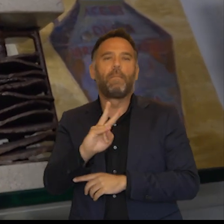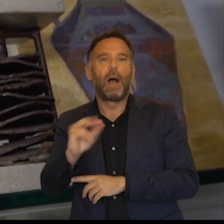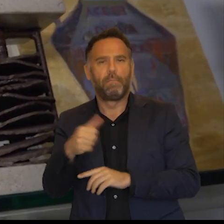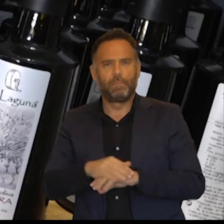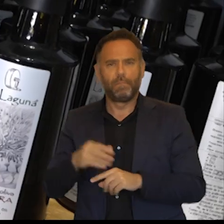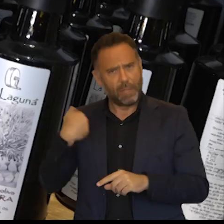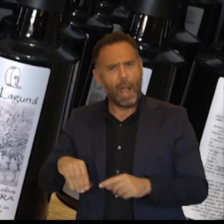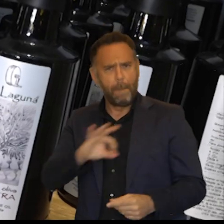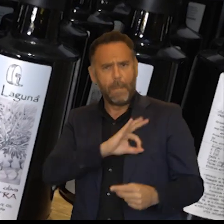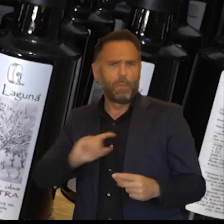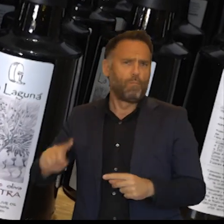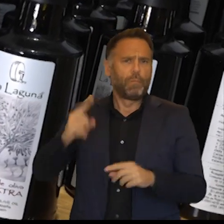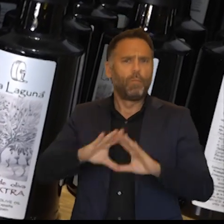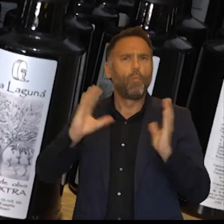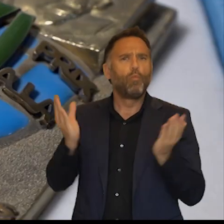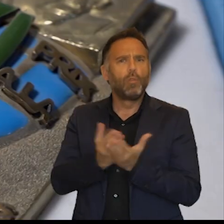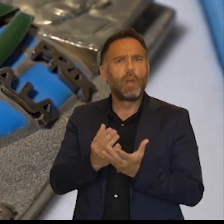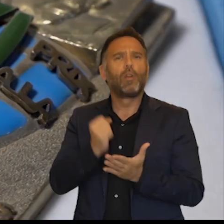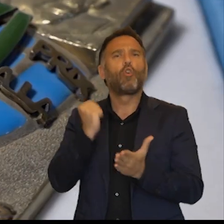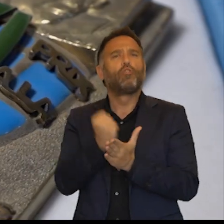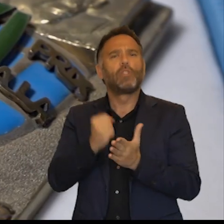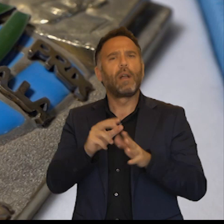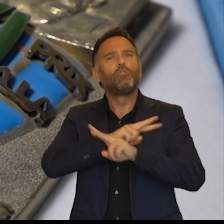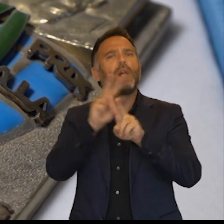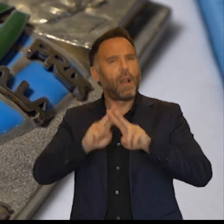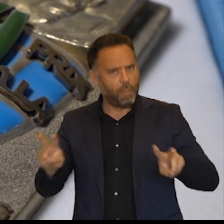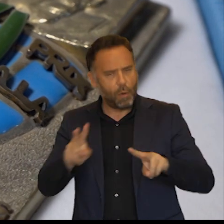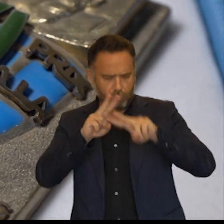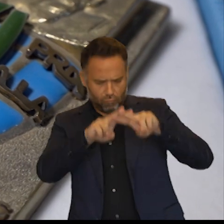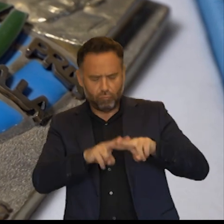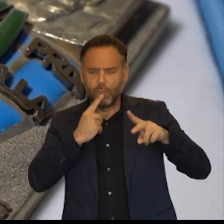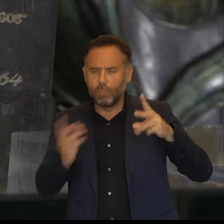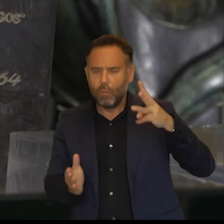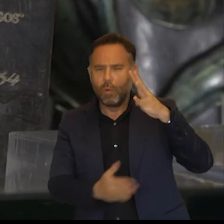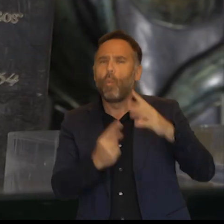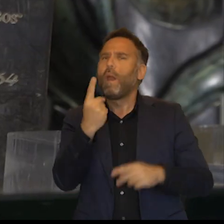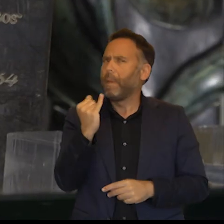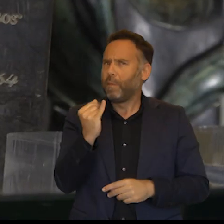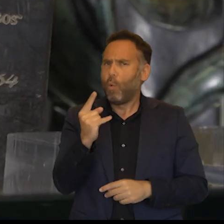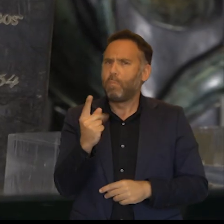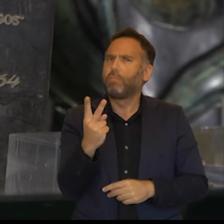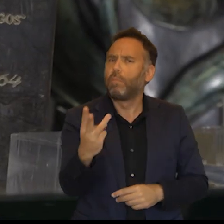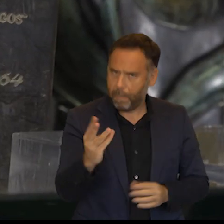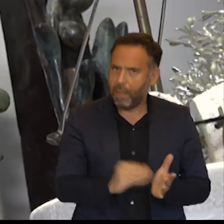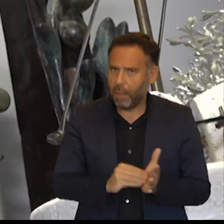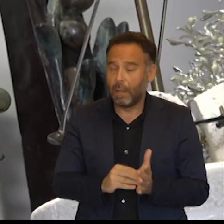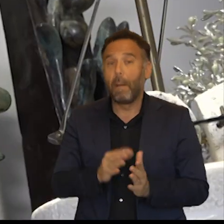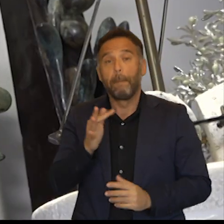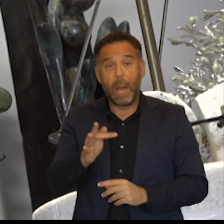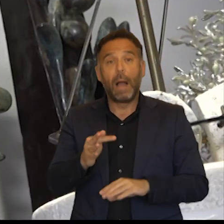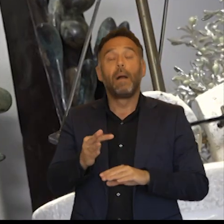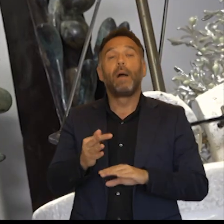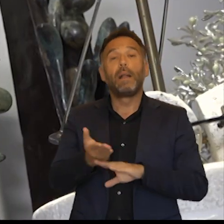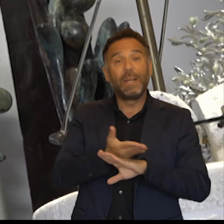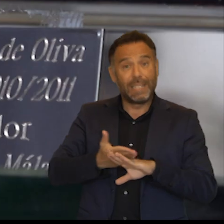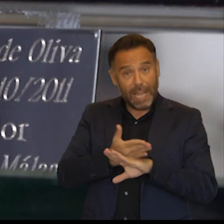sido primer premio a nivel mundial por el Consejo Leícola Internacional más de una vez. Wow. Y bueno, a nivel